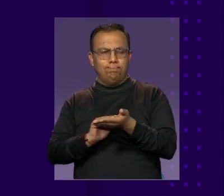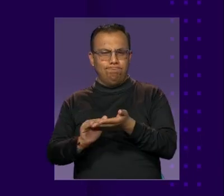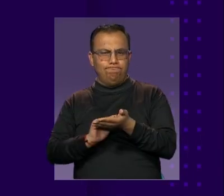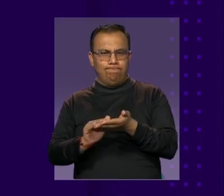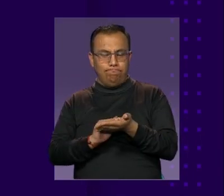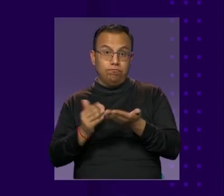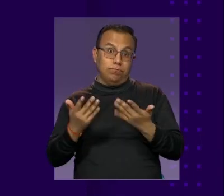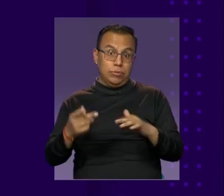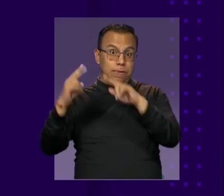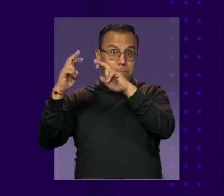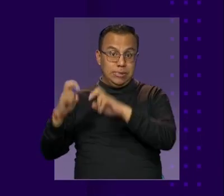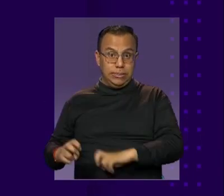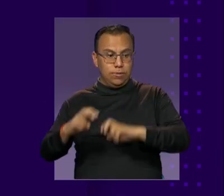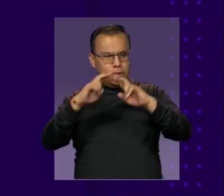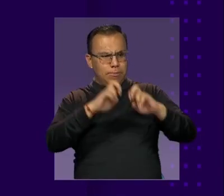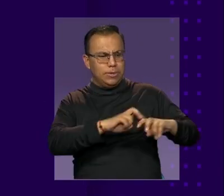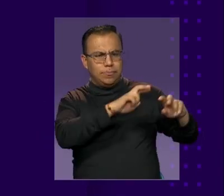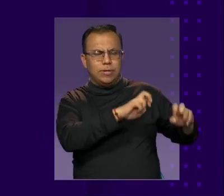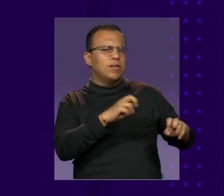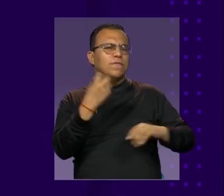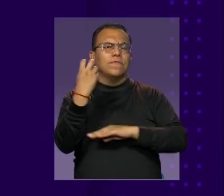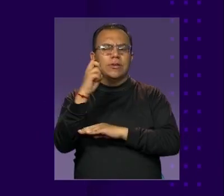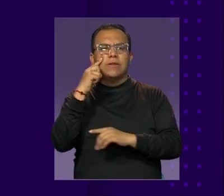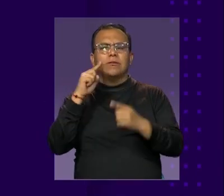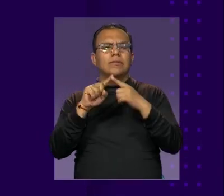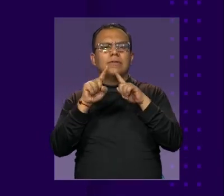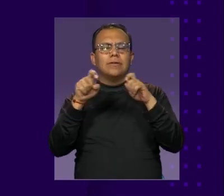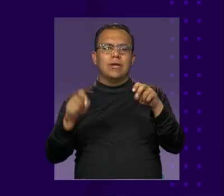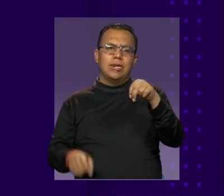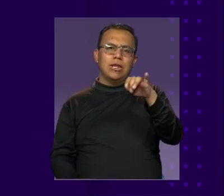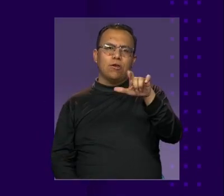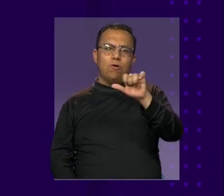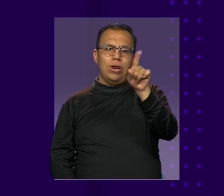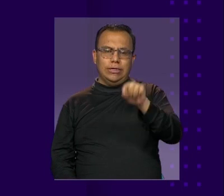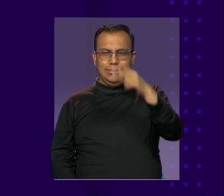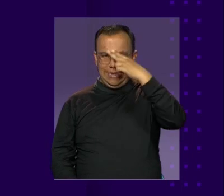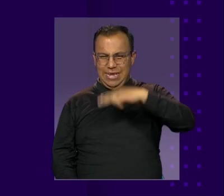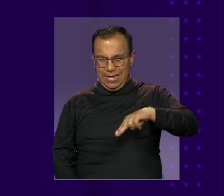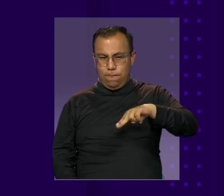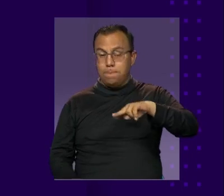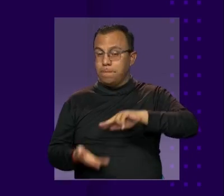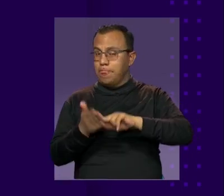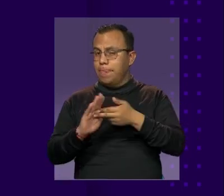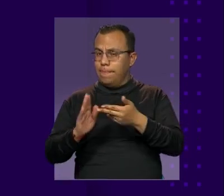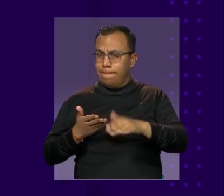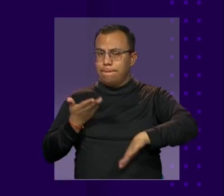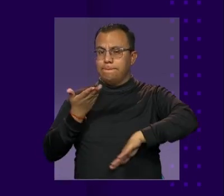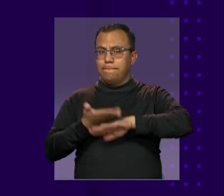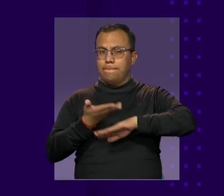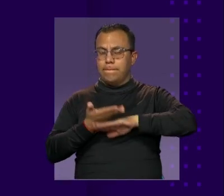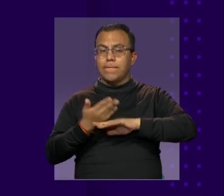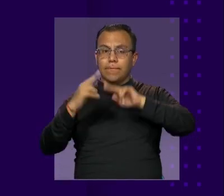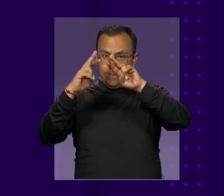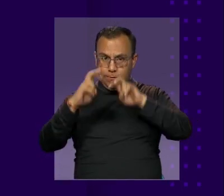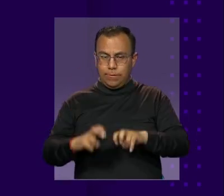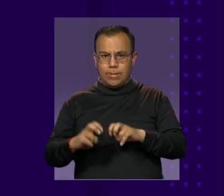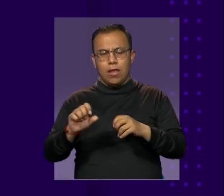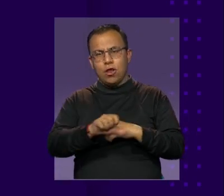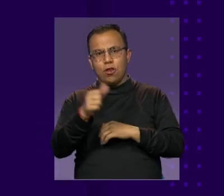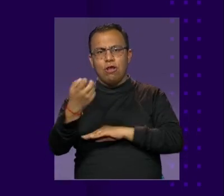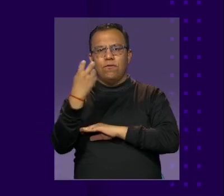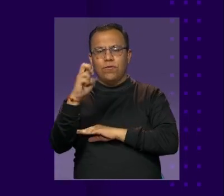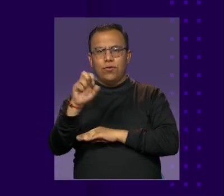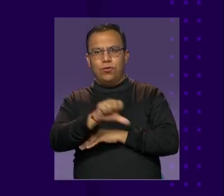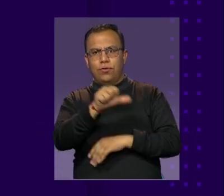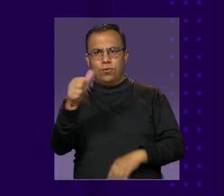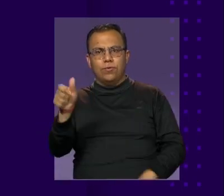casos, porque hay una investigación que va en curso en la Fiscalía y tiene que ver con Nicolás Petro, su hijo. Lo que se ha propuesto es que para esta investigación se dé un fiscal ad